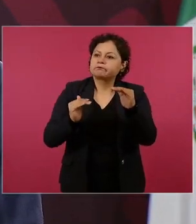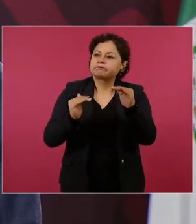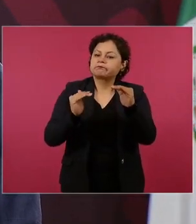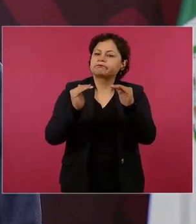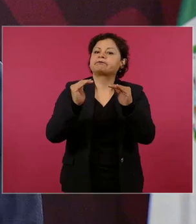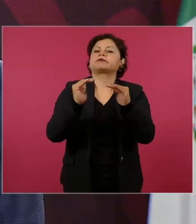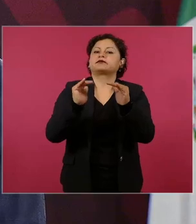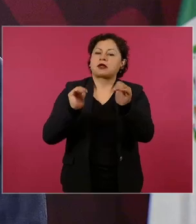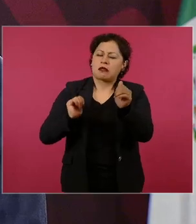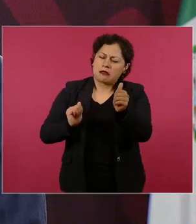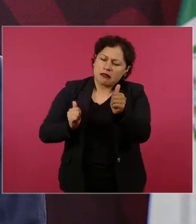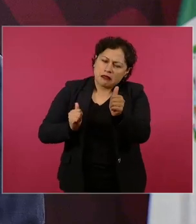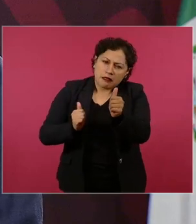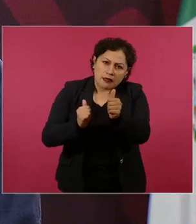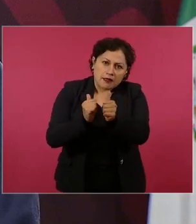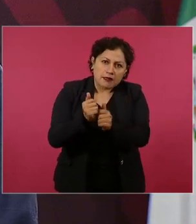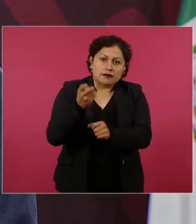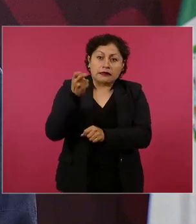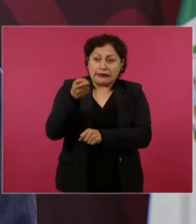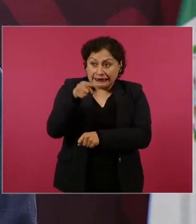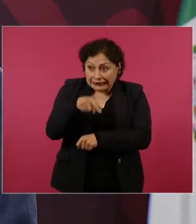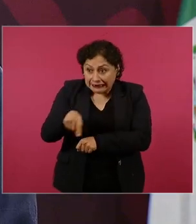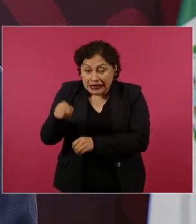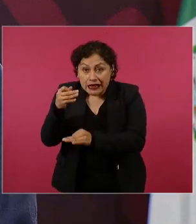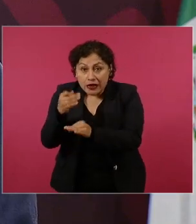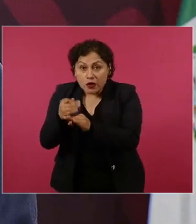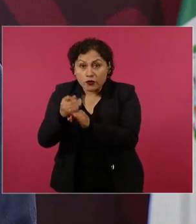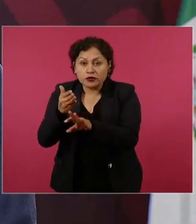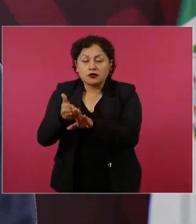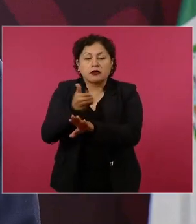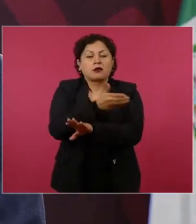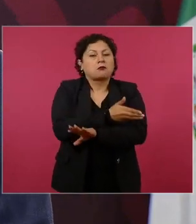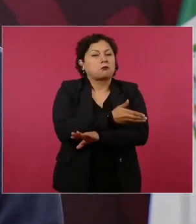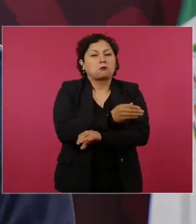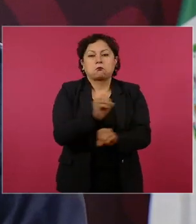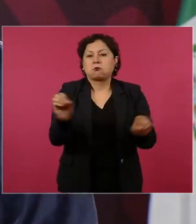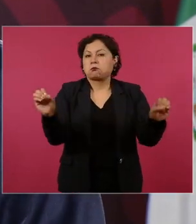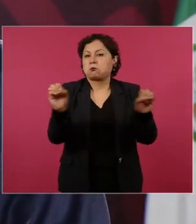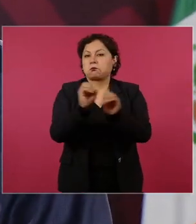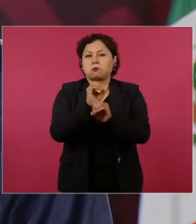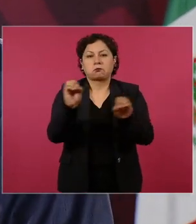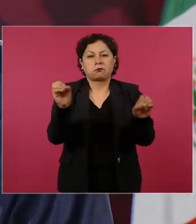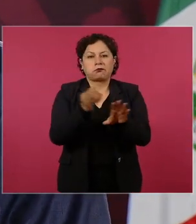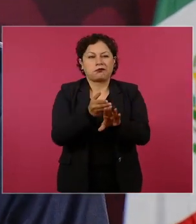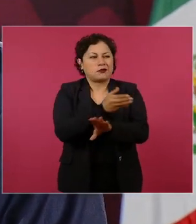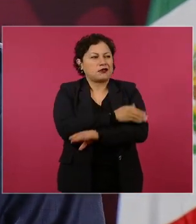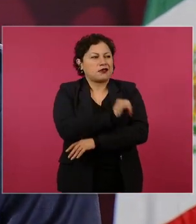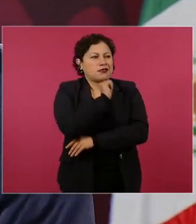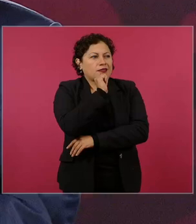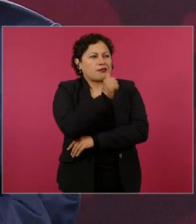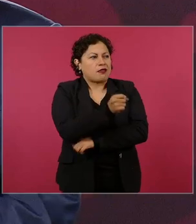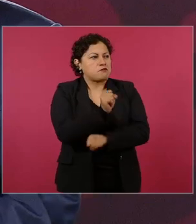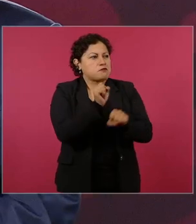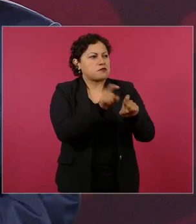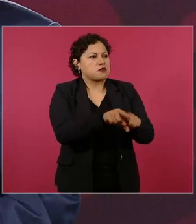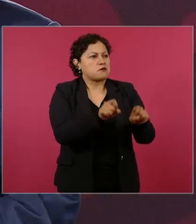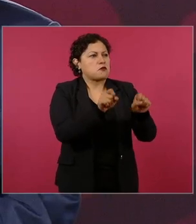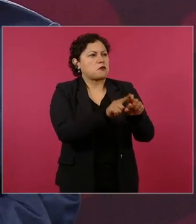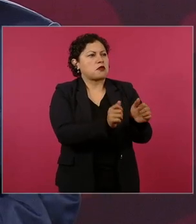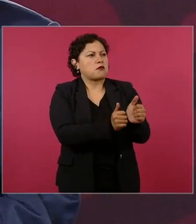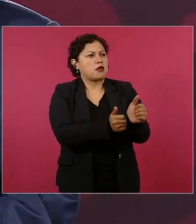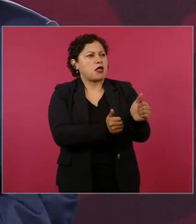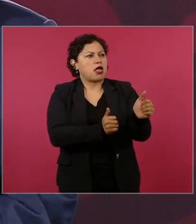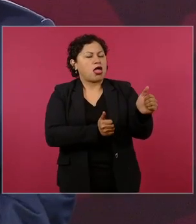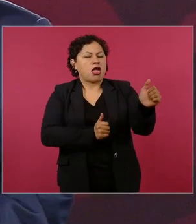y se ha logrado reducir la desigualdad, que era monstruosa, la desigualdad económica y